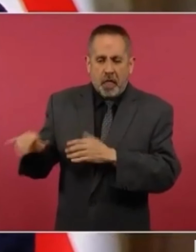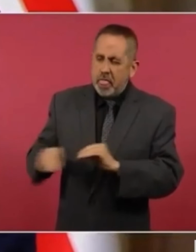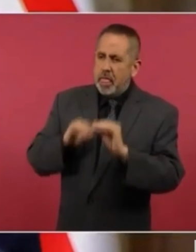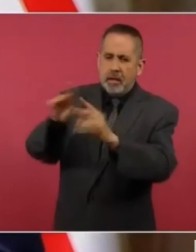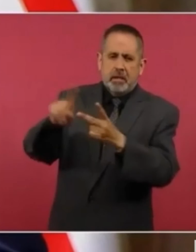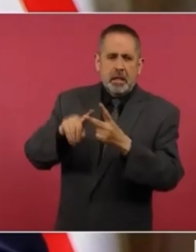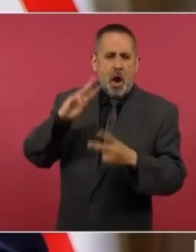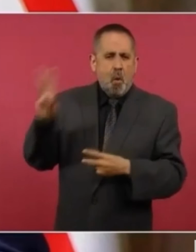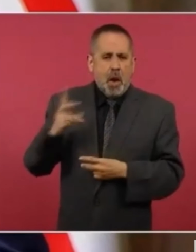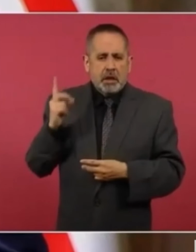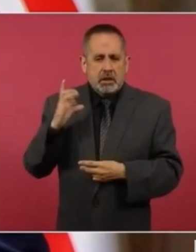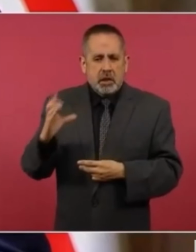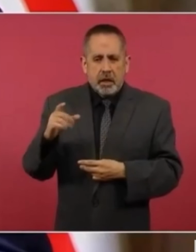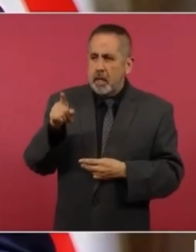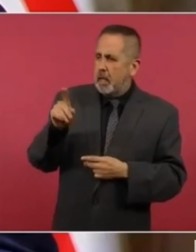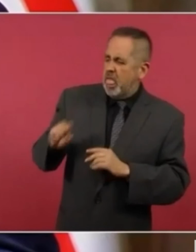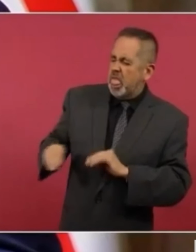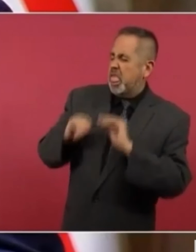a Washington,